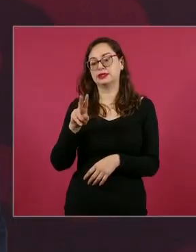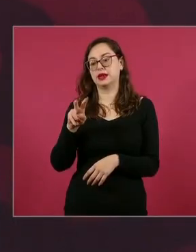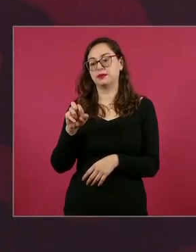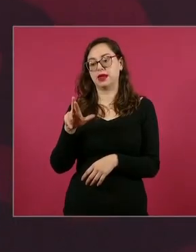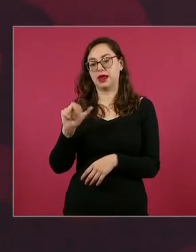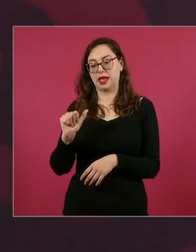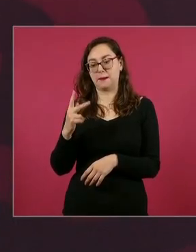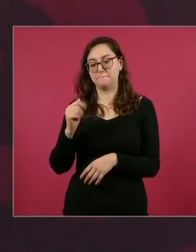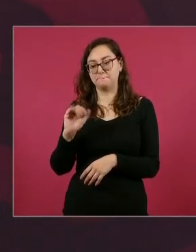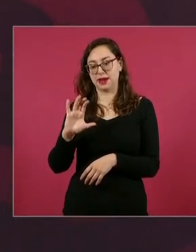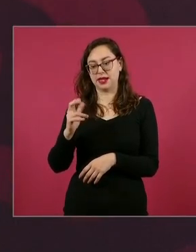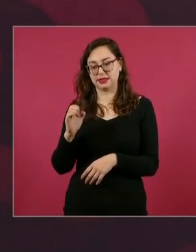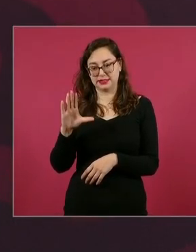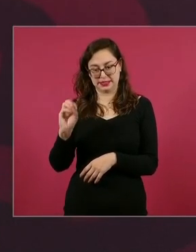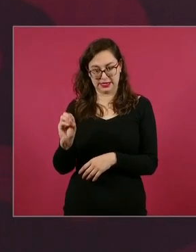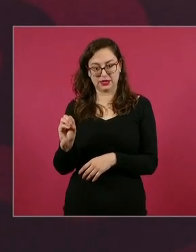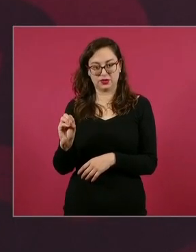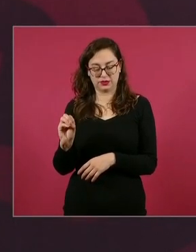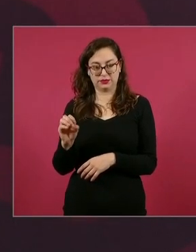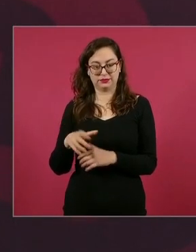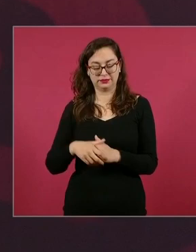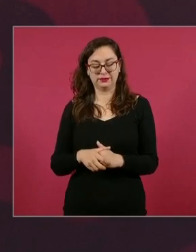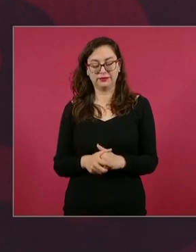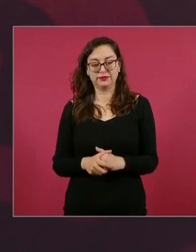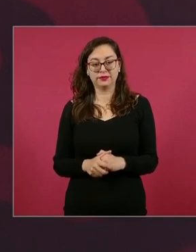Cervera Para que vean